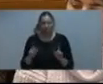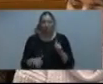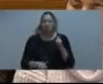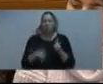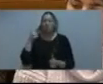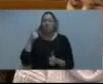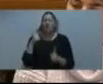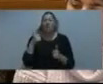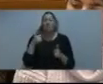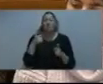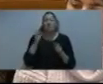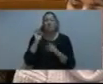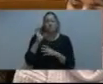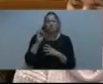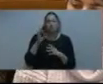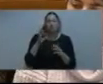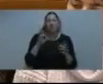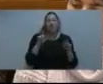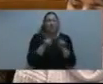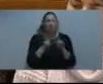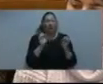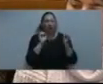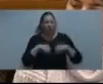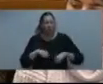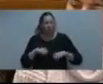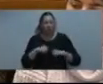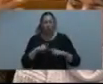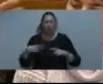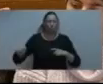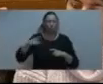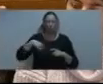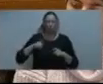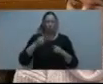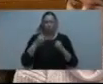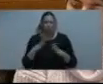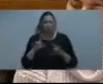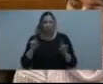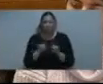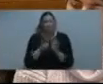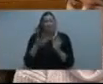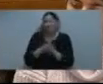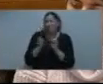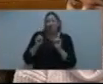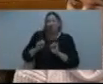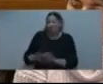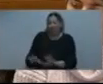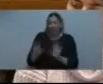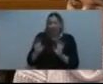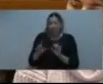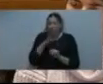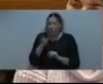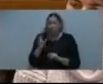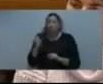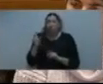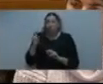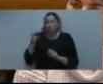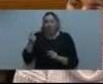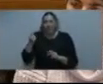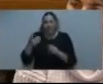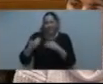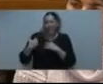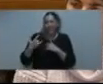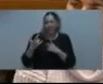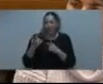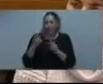decisiones unilaterales y no consensuadas, que es la absoluta dejadez. Yo creo que no se puso en valor, porque hubo dinero, consejero, y no se puso en valor el